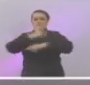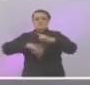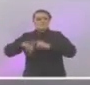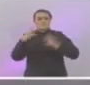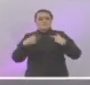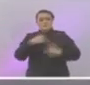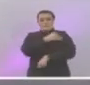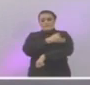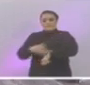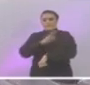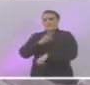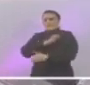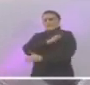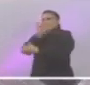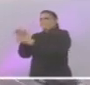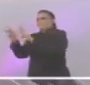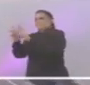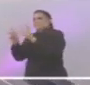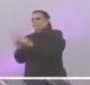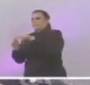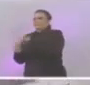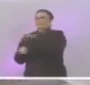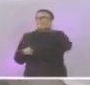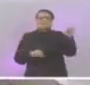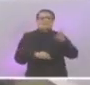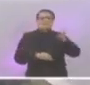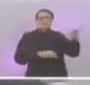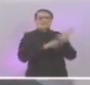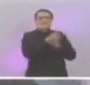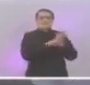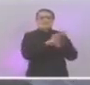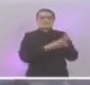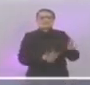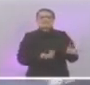puedan regresar con seguridad del parque a Río Verde. En total,